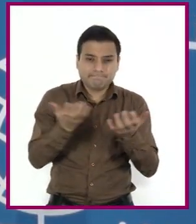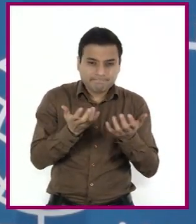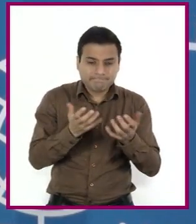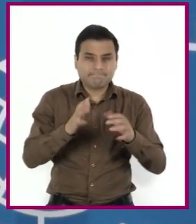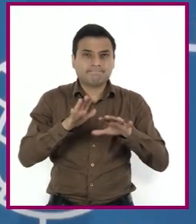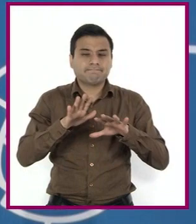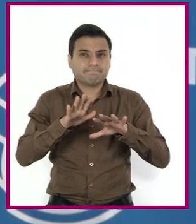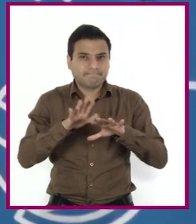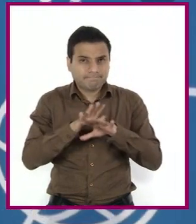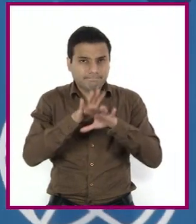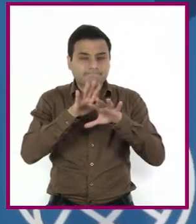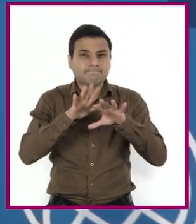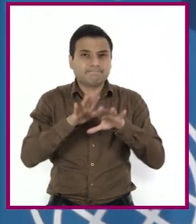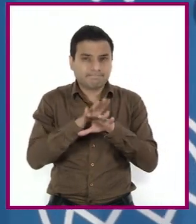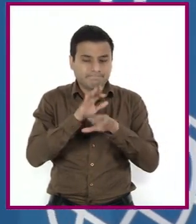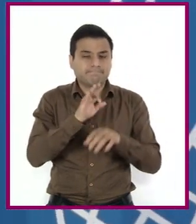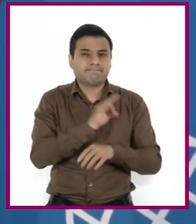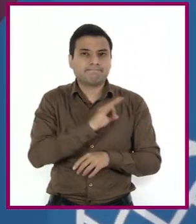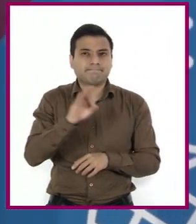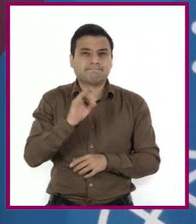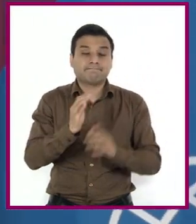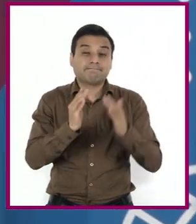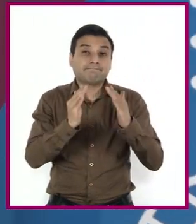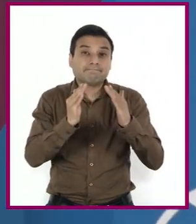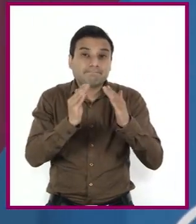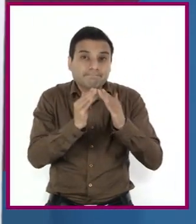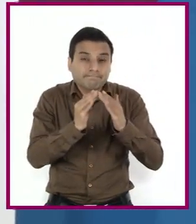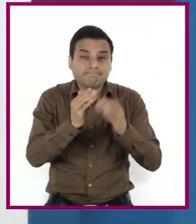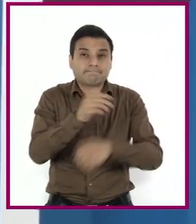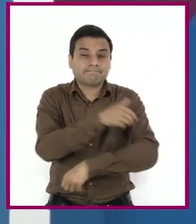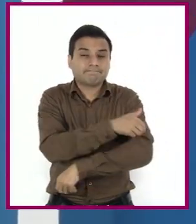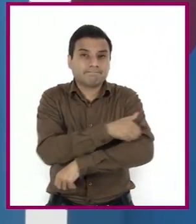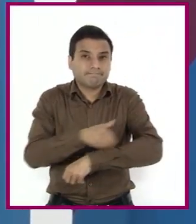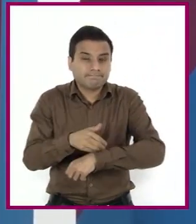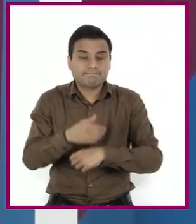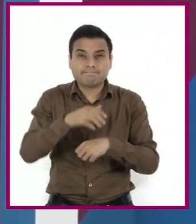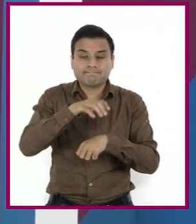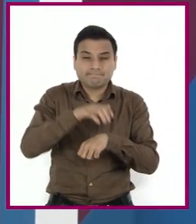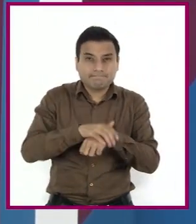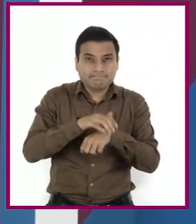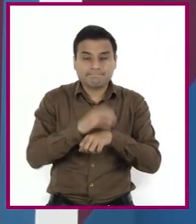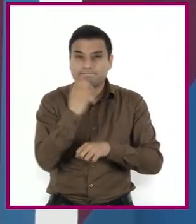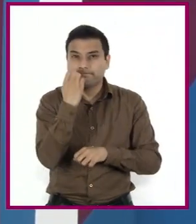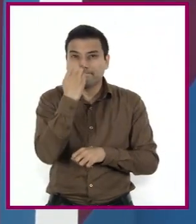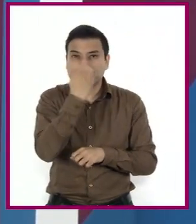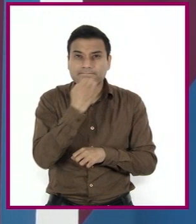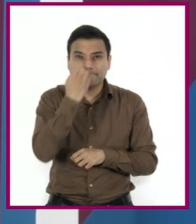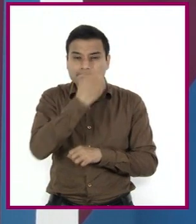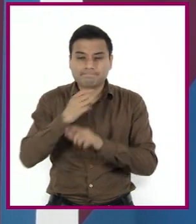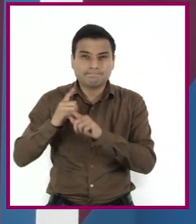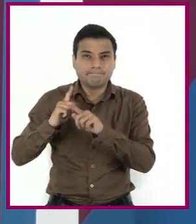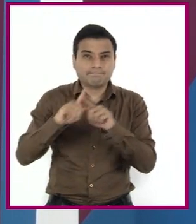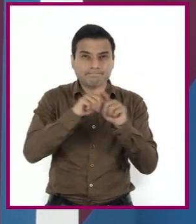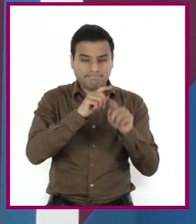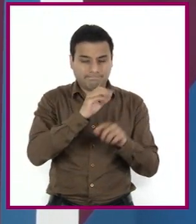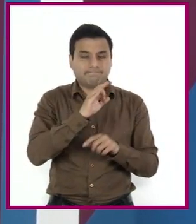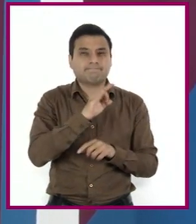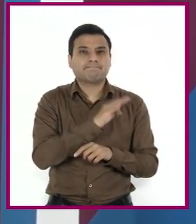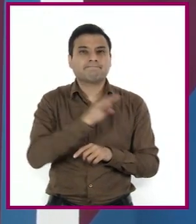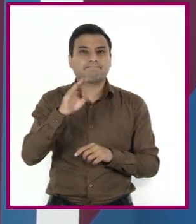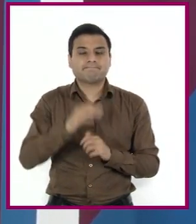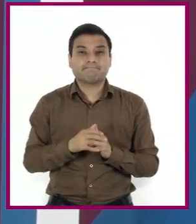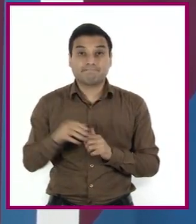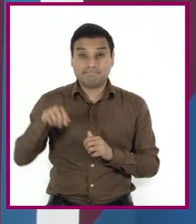en nuestras casas, con nuestras familias, con nuestras amistades, en nuestras escuelas y demás espacios de convivencia. Si